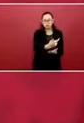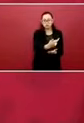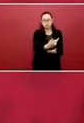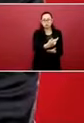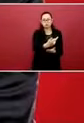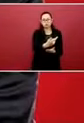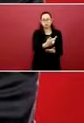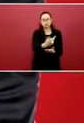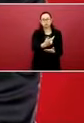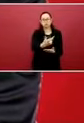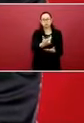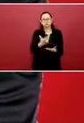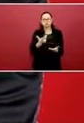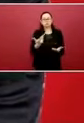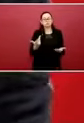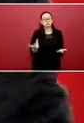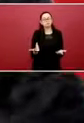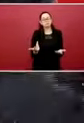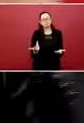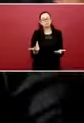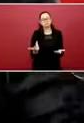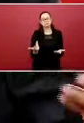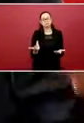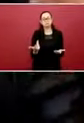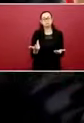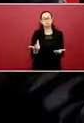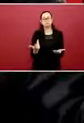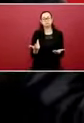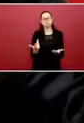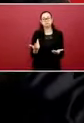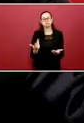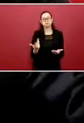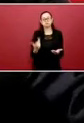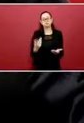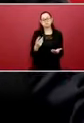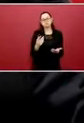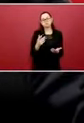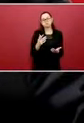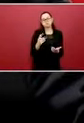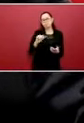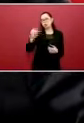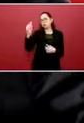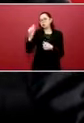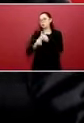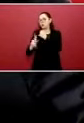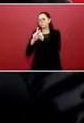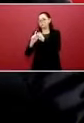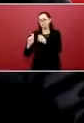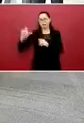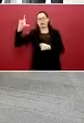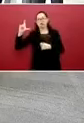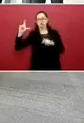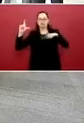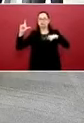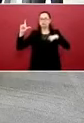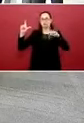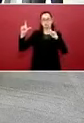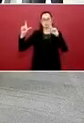es menos de lo que reciben adultos mayores en países europeos,